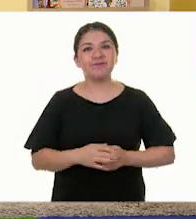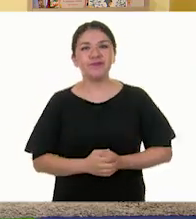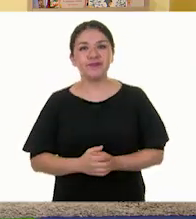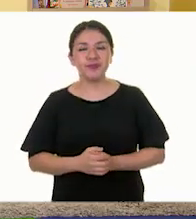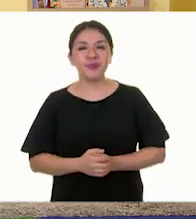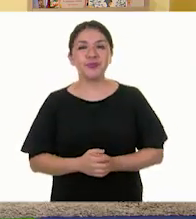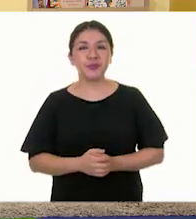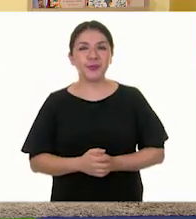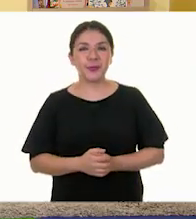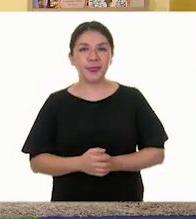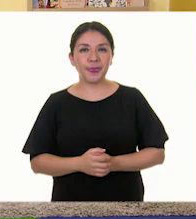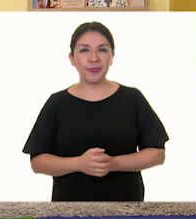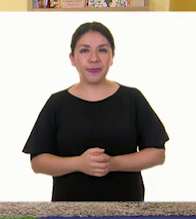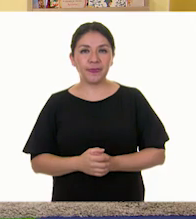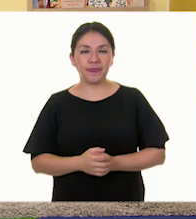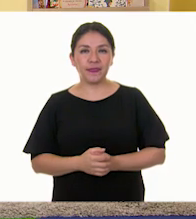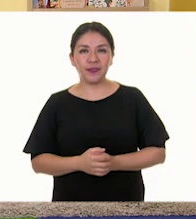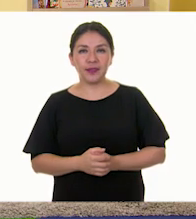¡Listo!